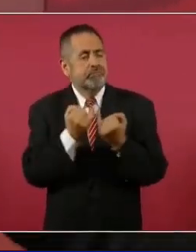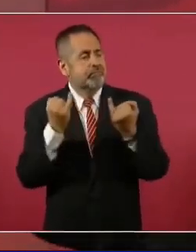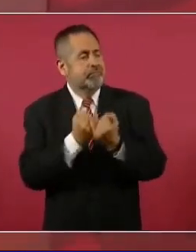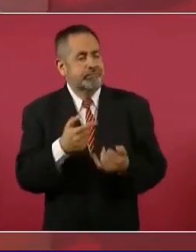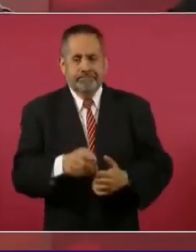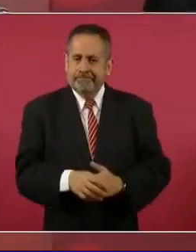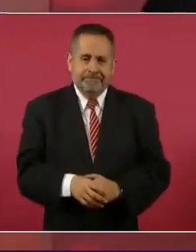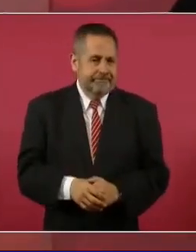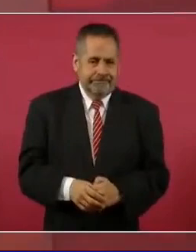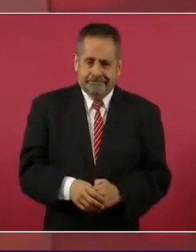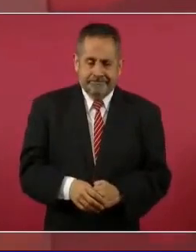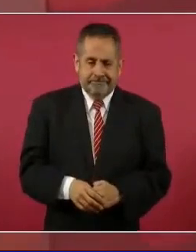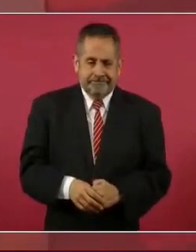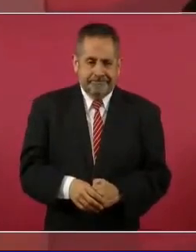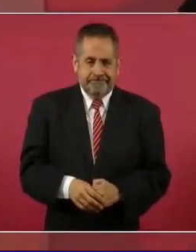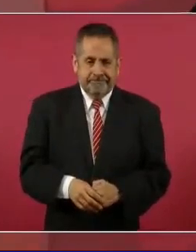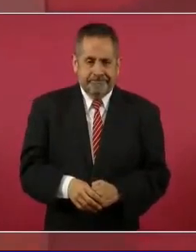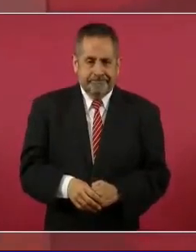y que